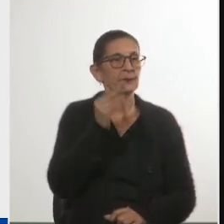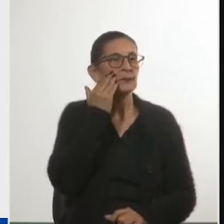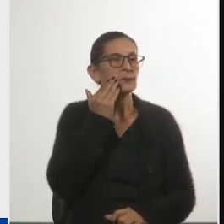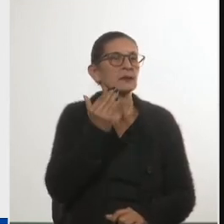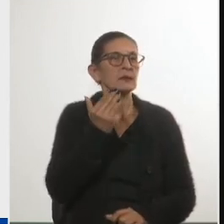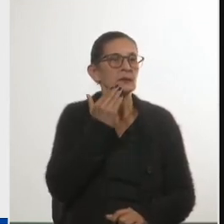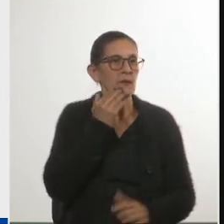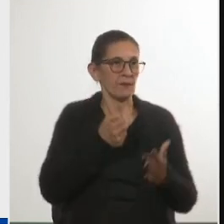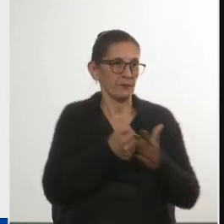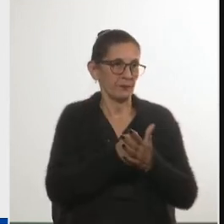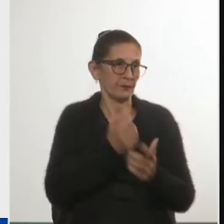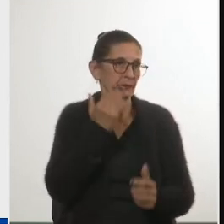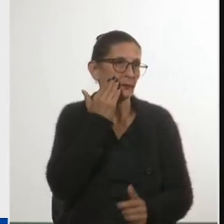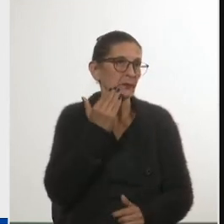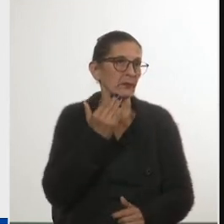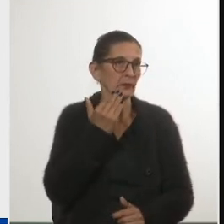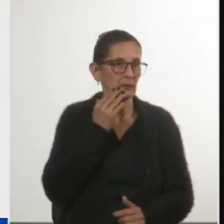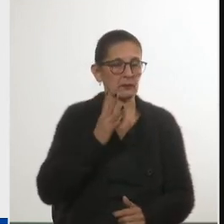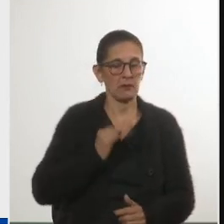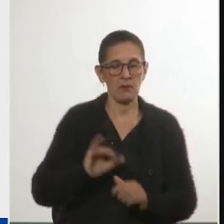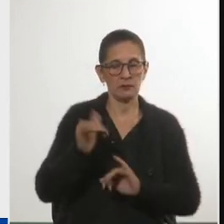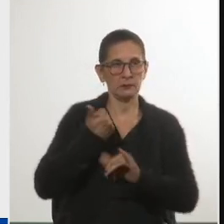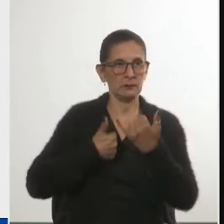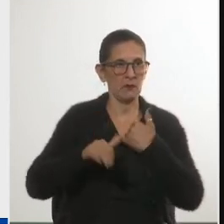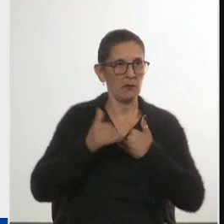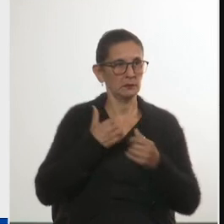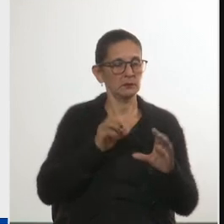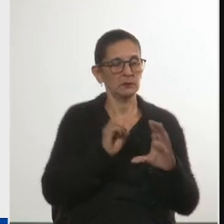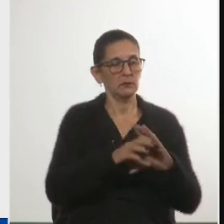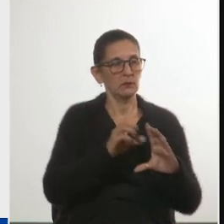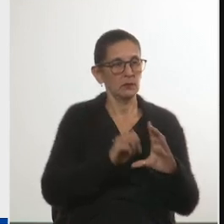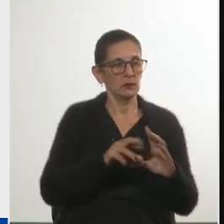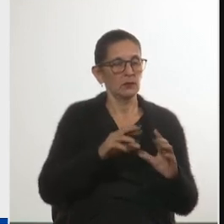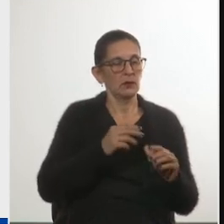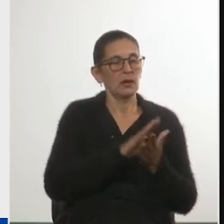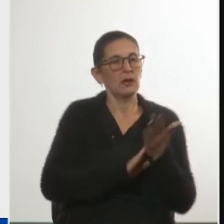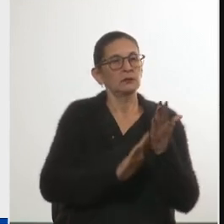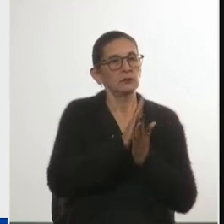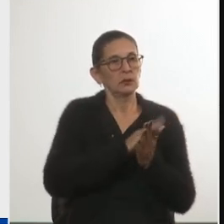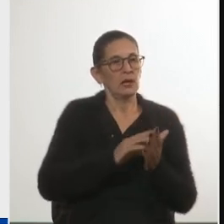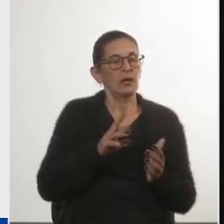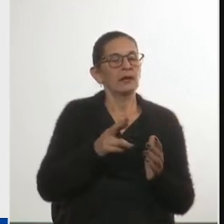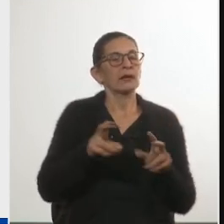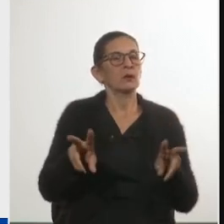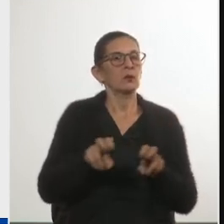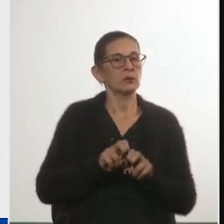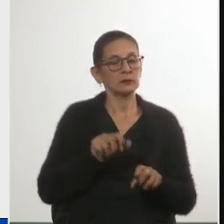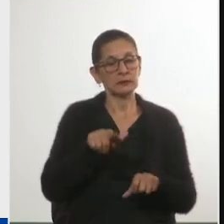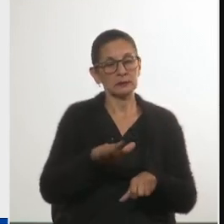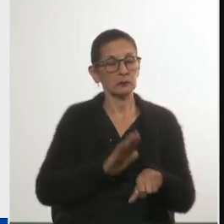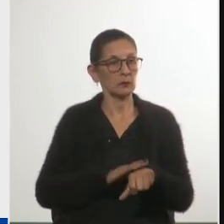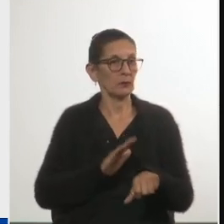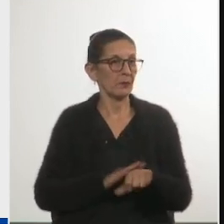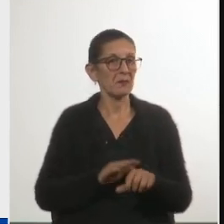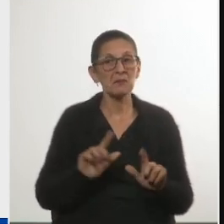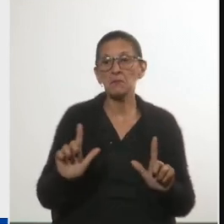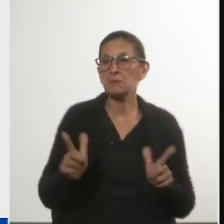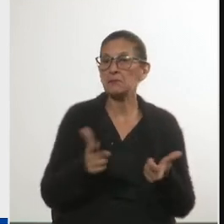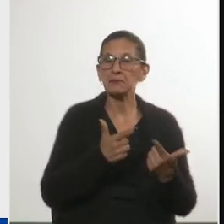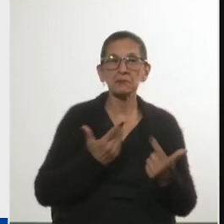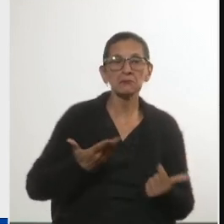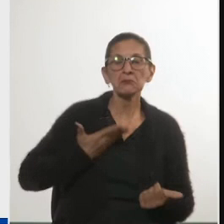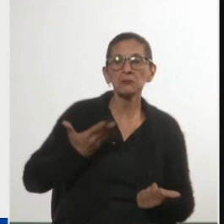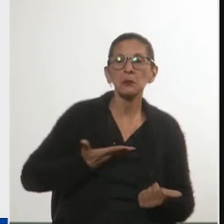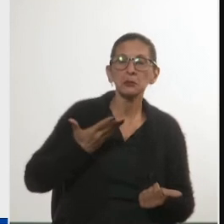abril, ya estamos a fin de abril, se recibe informe del Fondo Nacional de Recursos planteando que hasta ese momento no se ha recibido